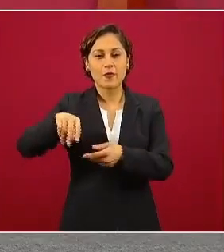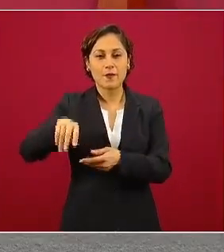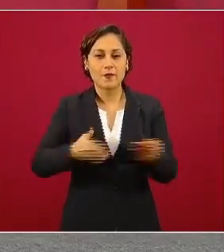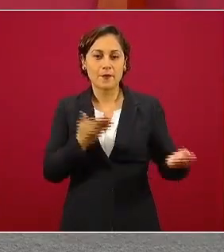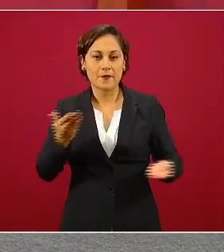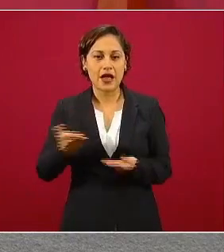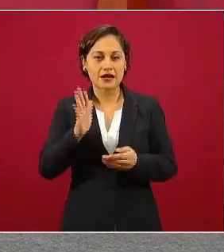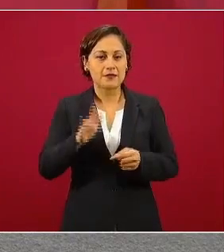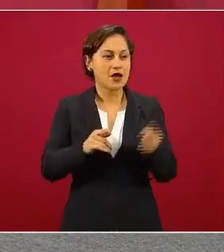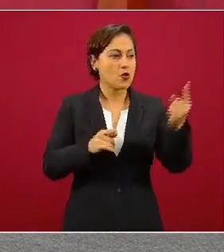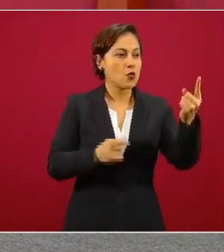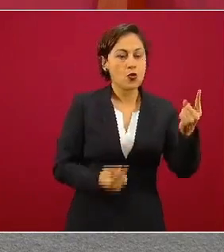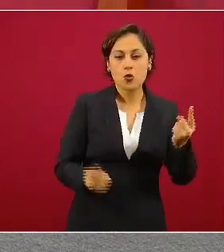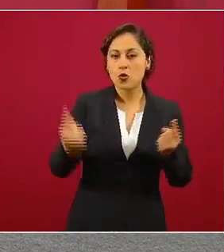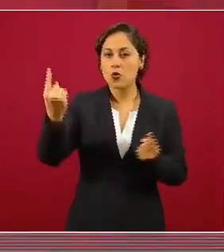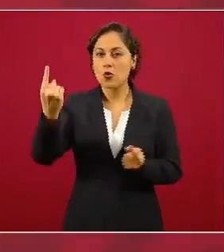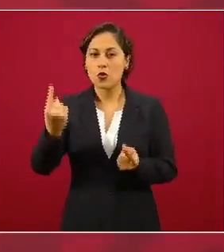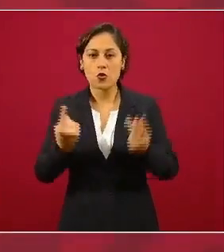nada.